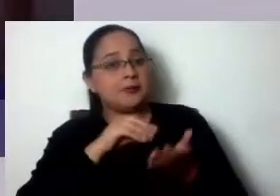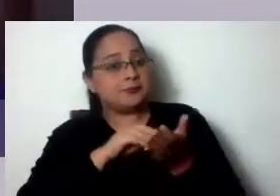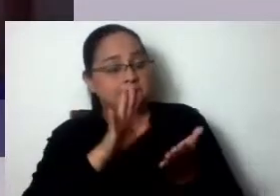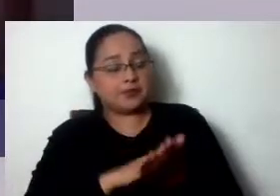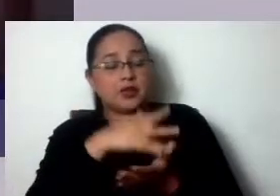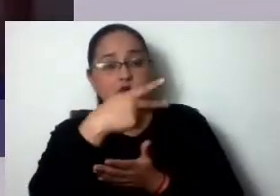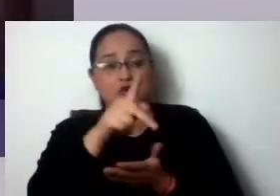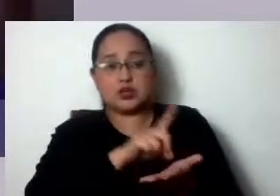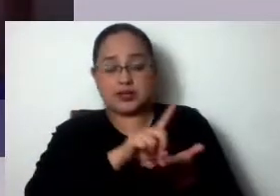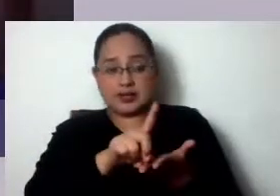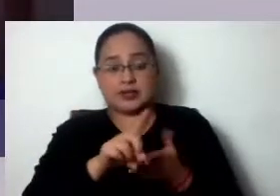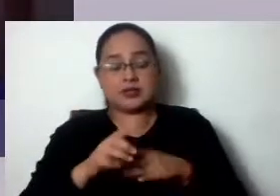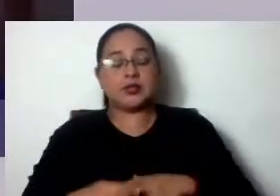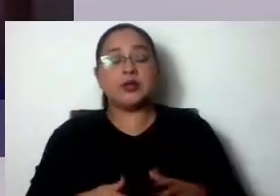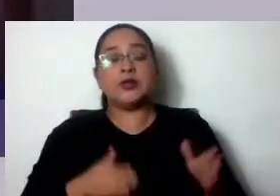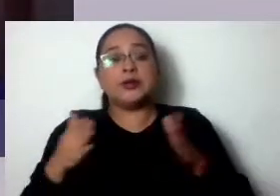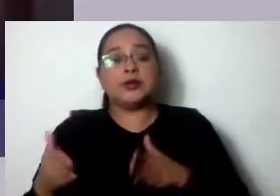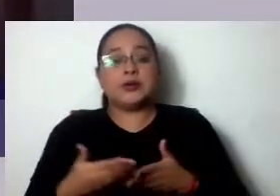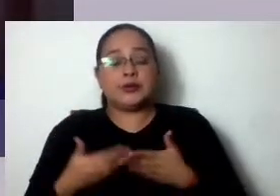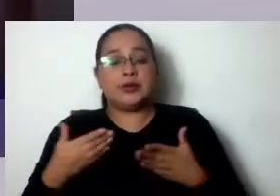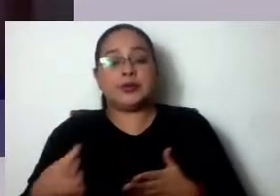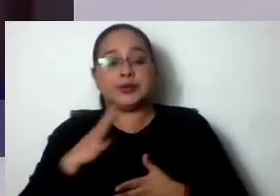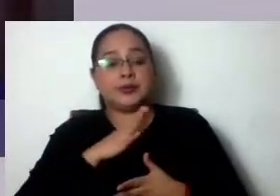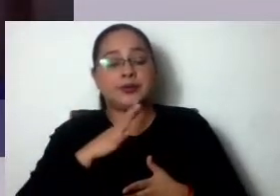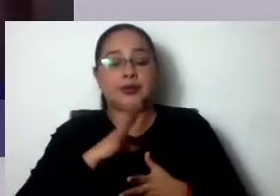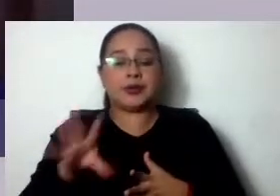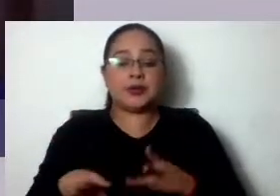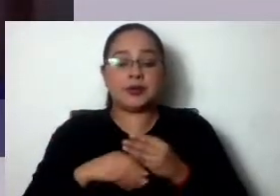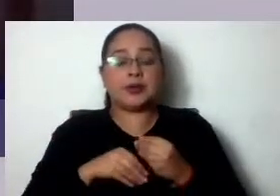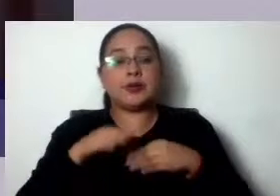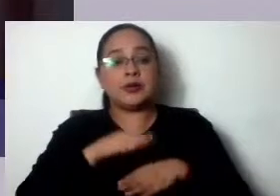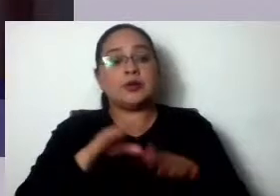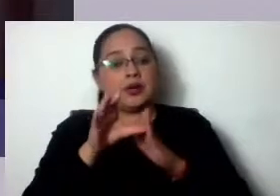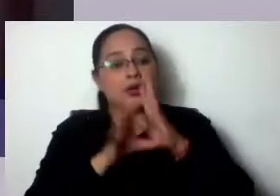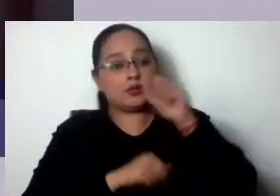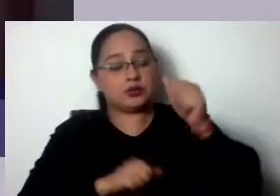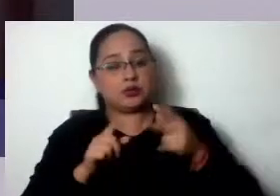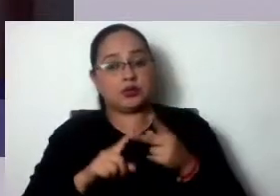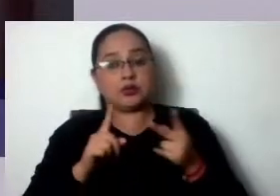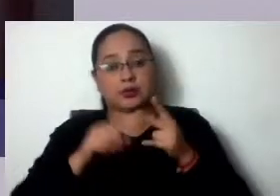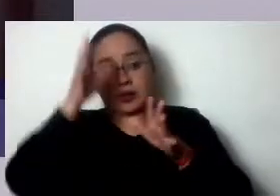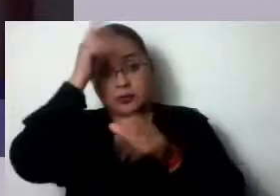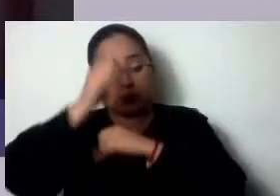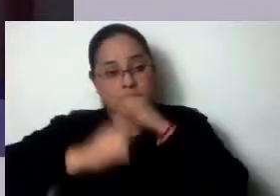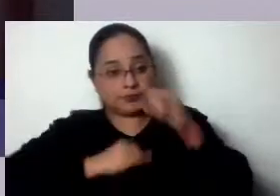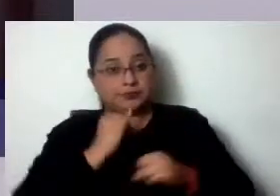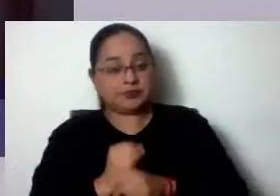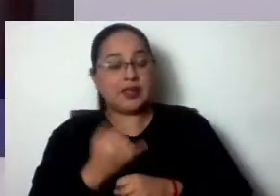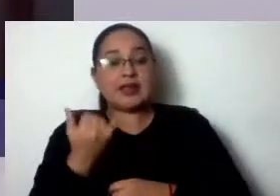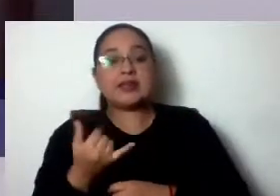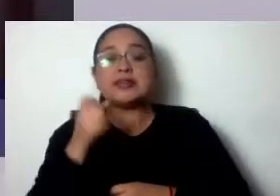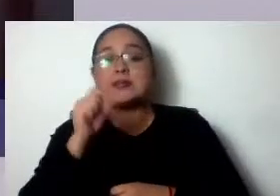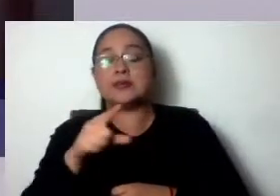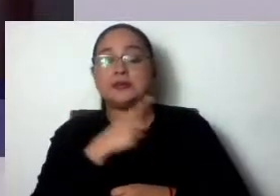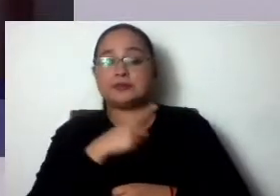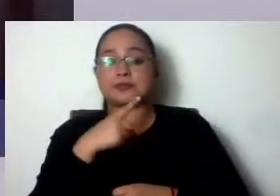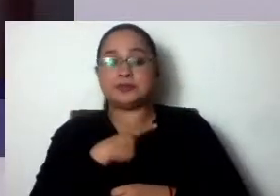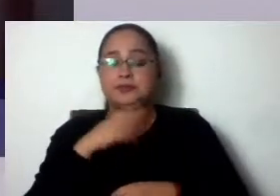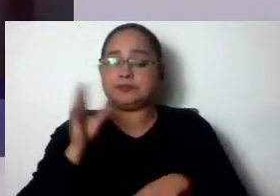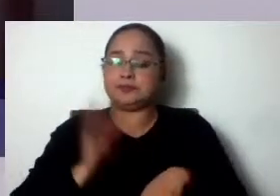entonces tenemos aquí un complemento entre la constitución y los tratados internacionales y que deben hacerse